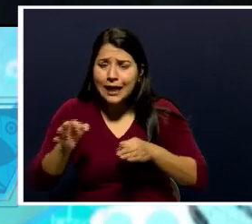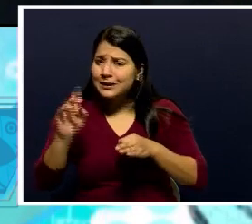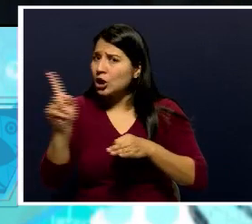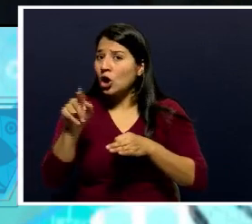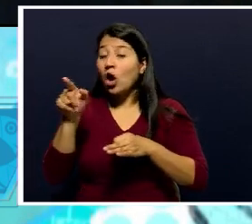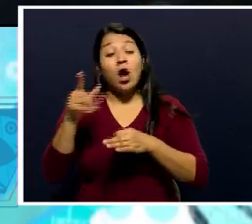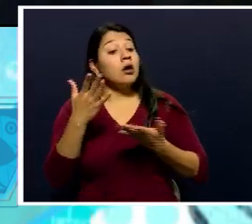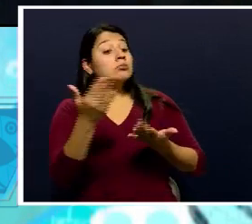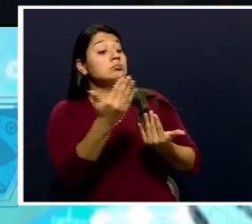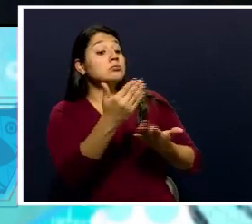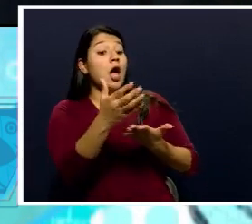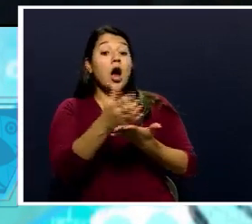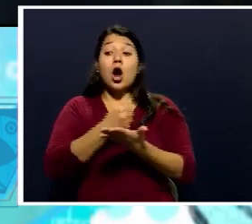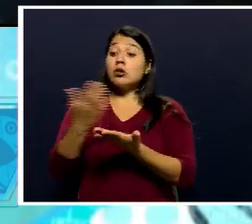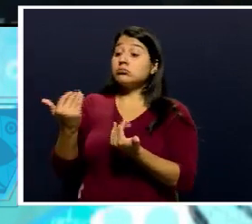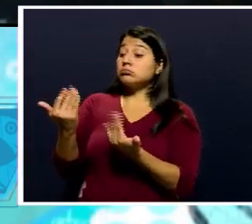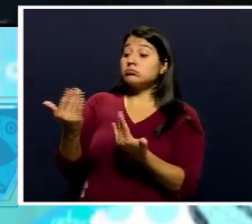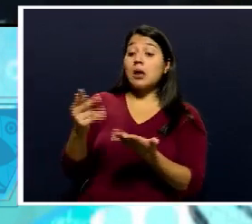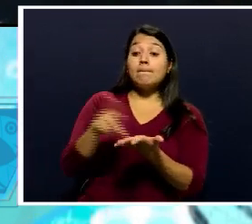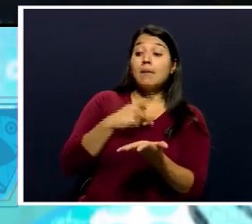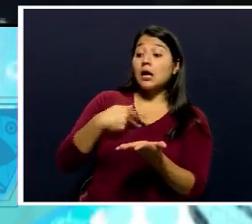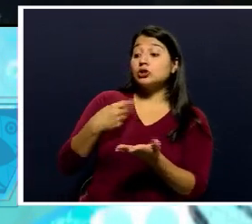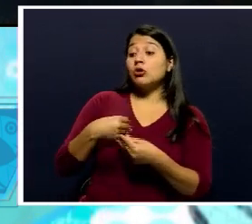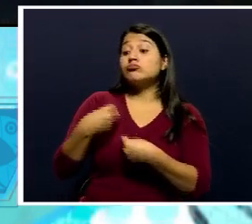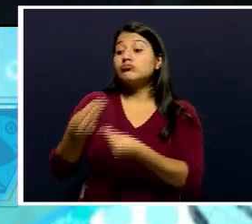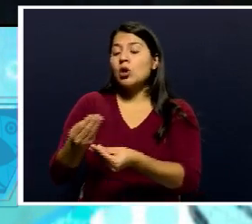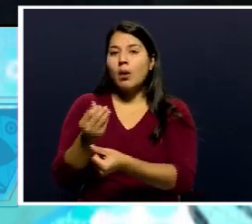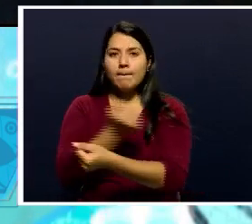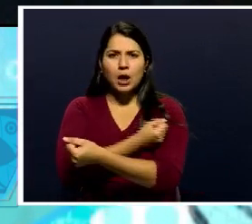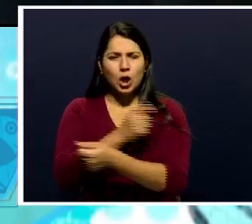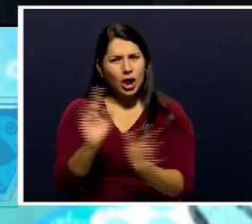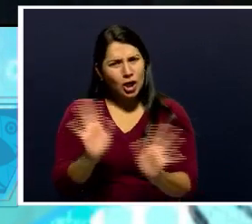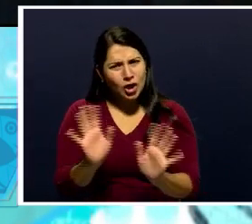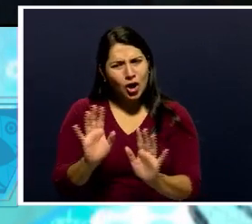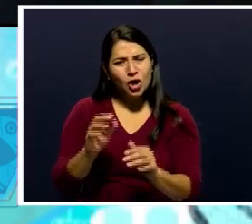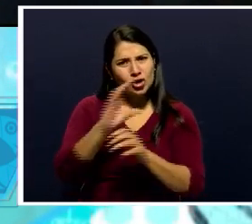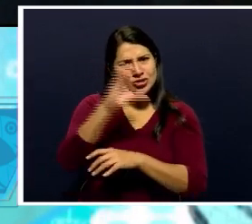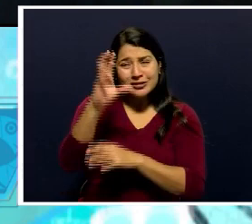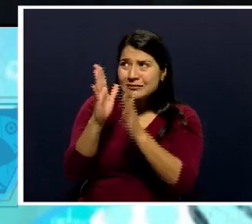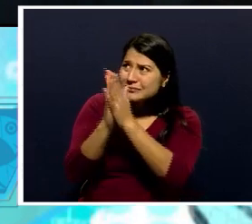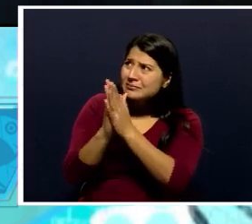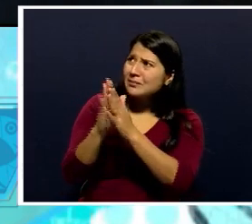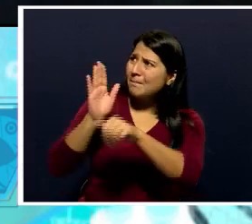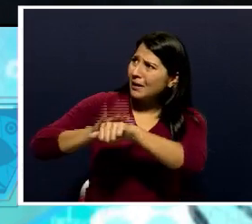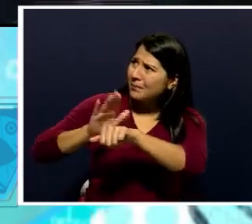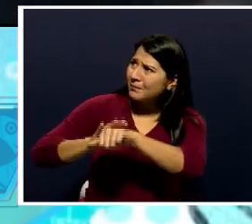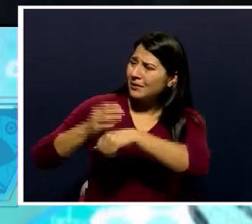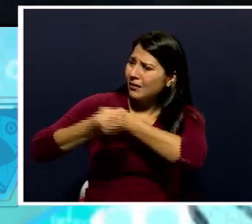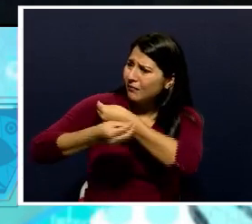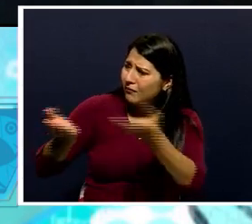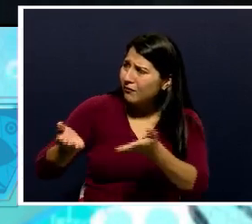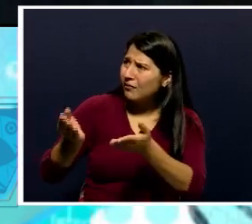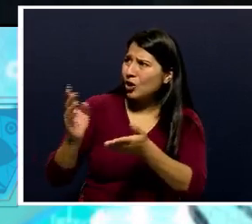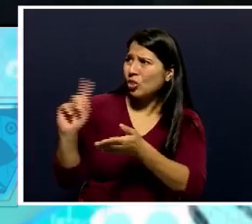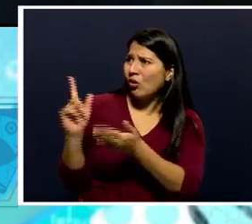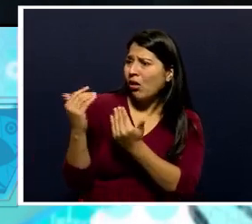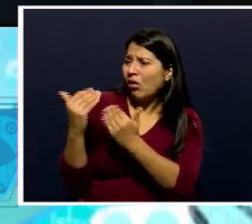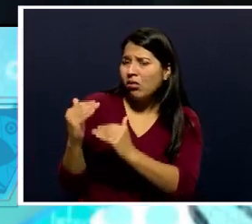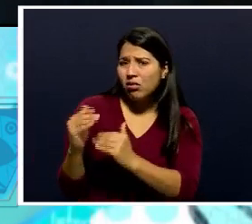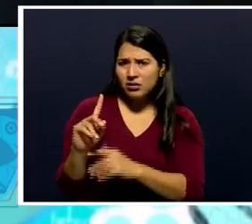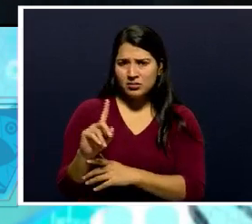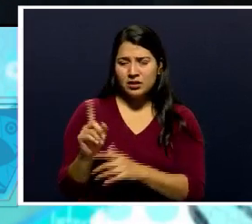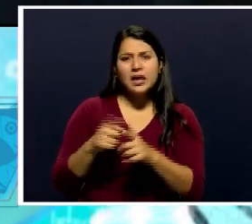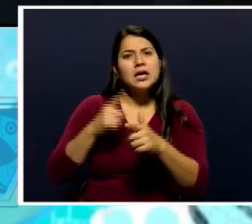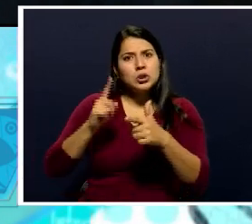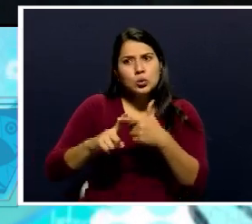un medicamento, pero además también nuevas tecnologías para hacer test diagnósticos más rápidos. En fin, hay una serie, o para